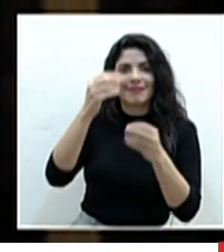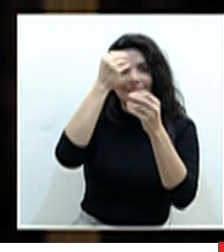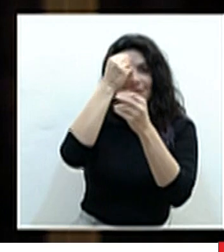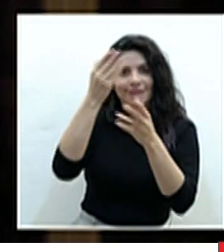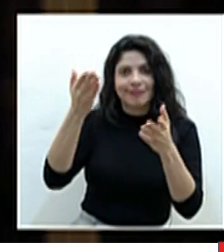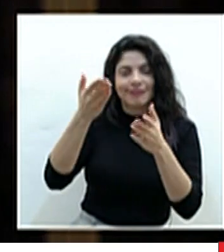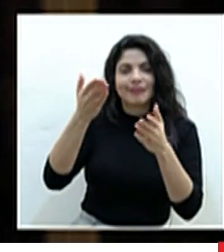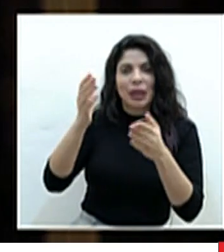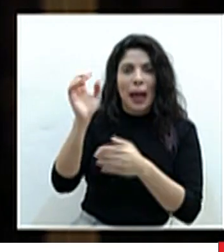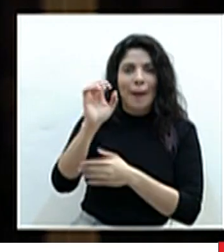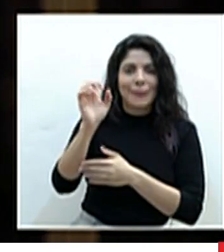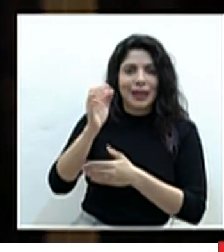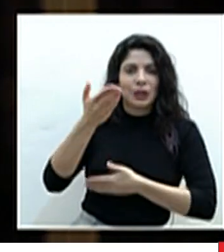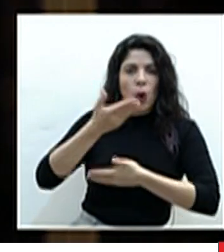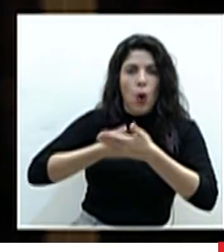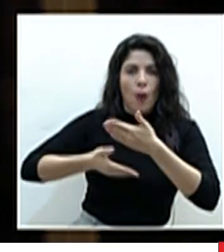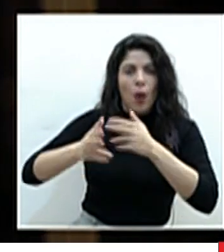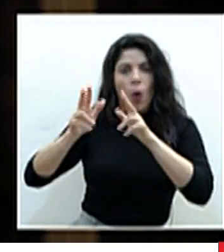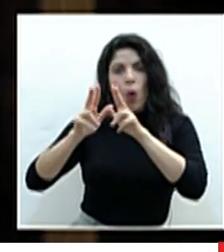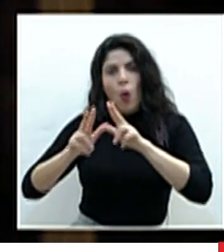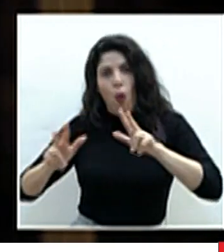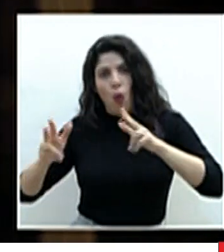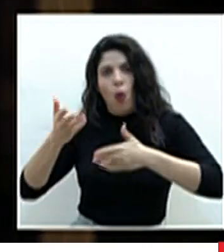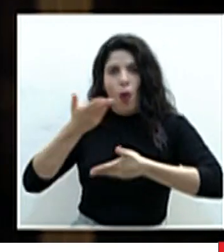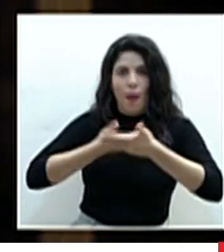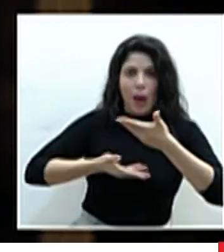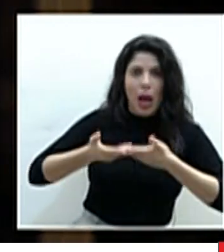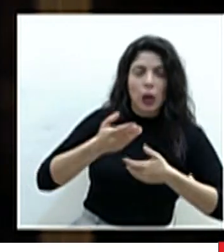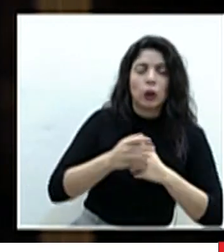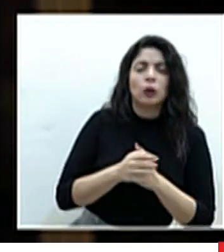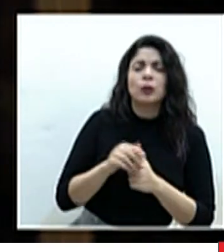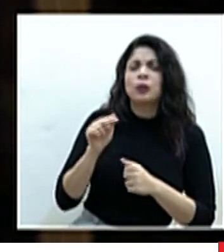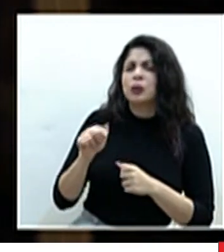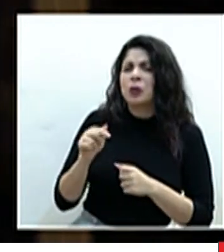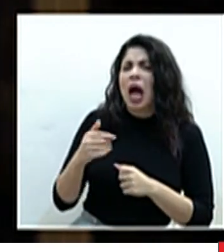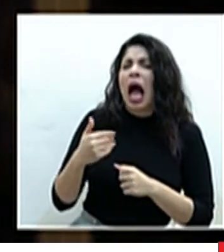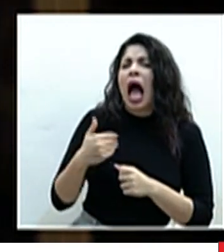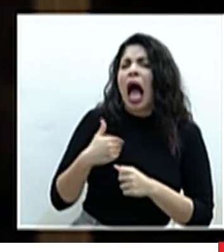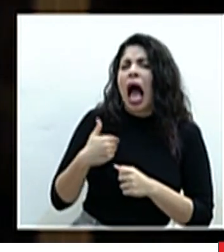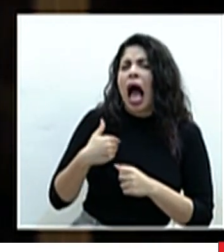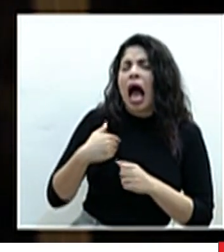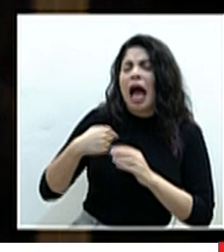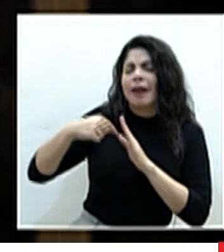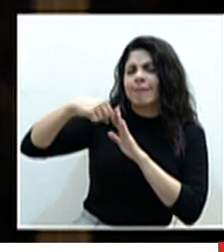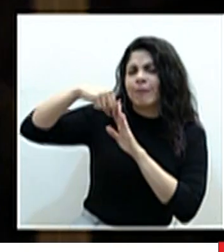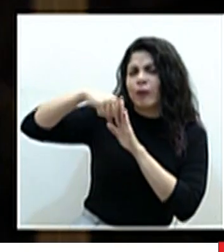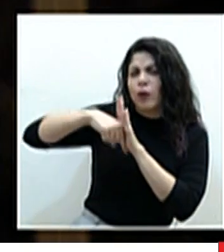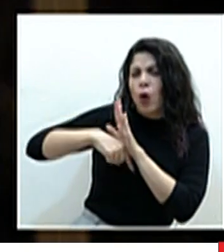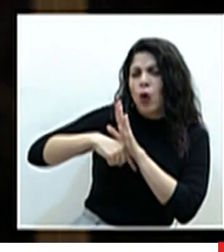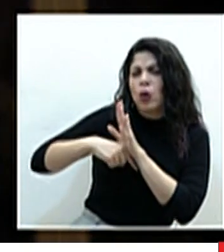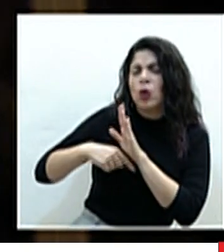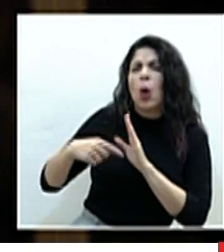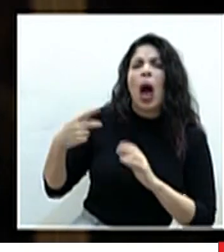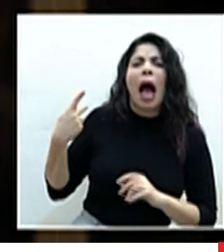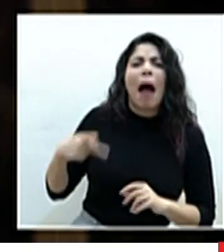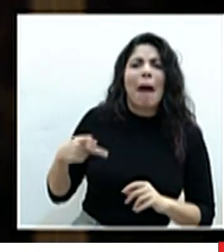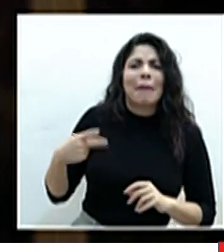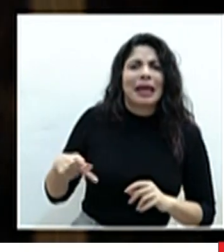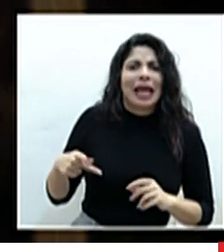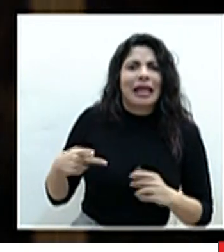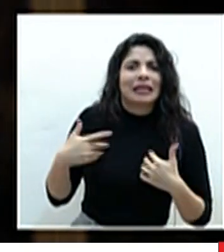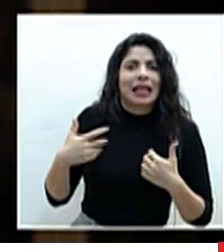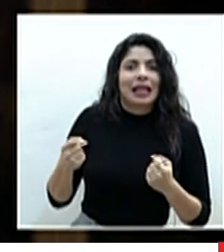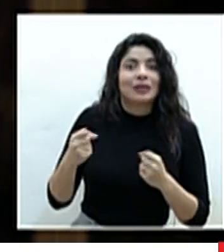esta cooperación de emergencia de la ONU, existe todo un trasfondo de amenaza sanitaria